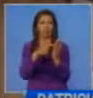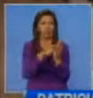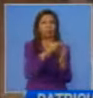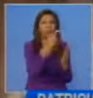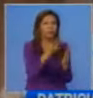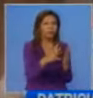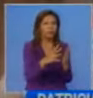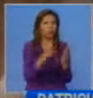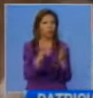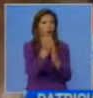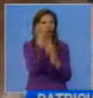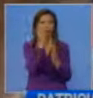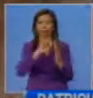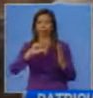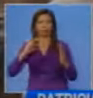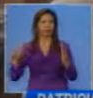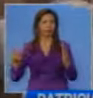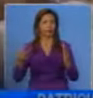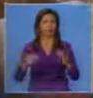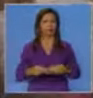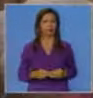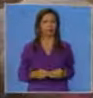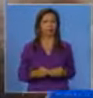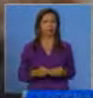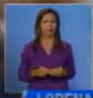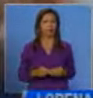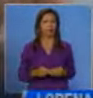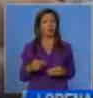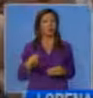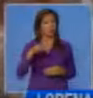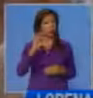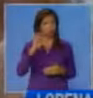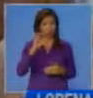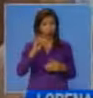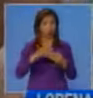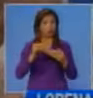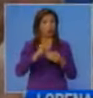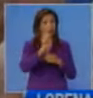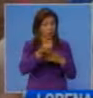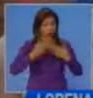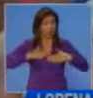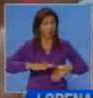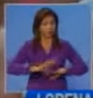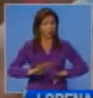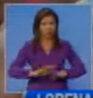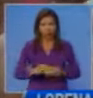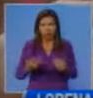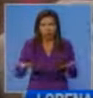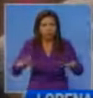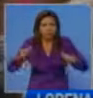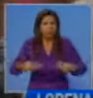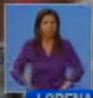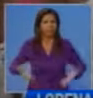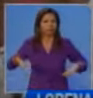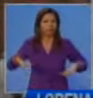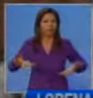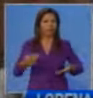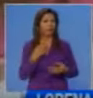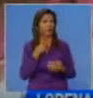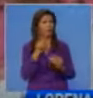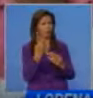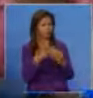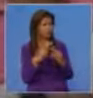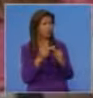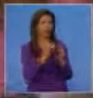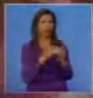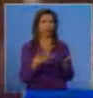De un momento a otro. $80 en cuatro uniformes. Defraudada, pues me siento yo de ver que mi hija ya me la dicen que no está ahí. El